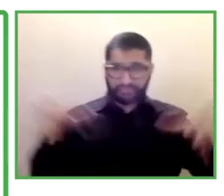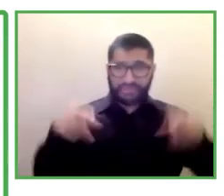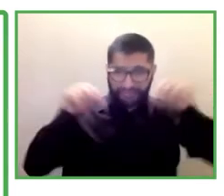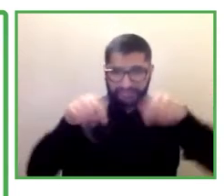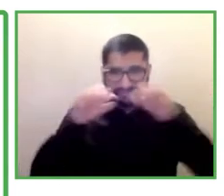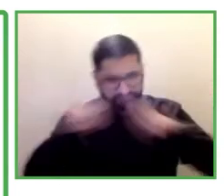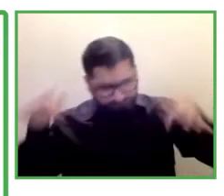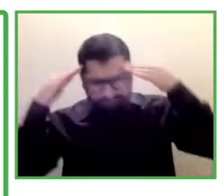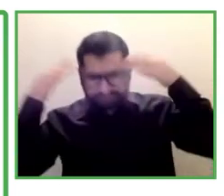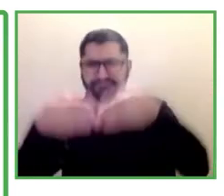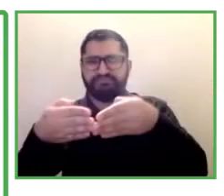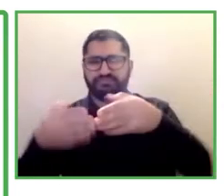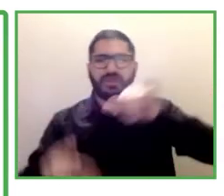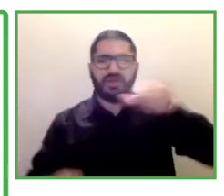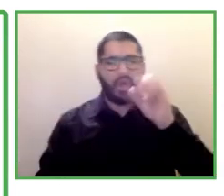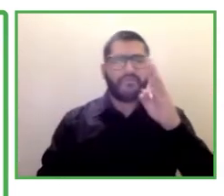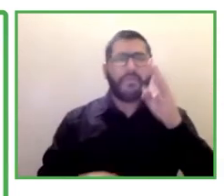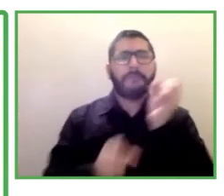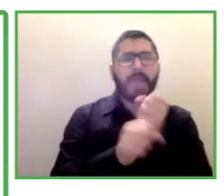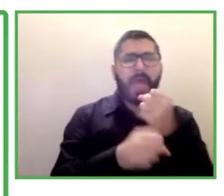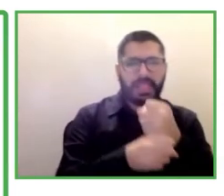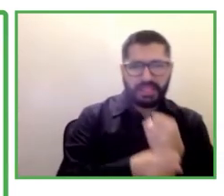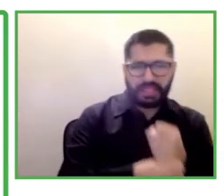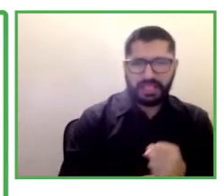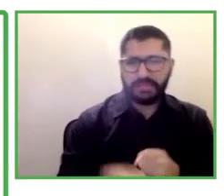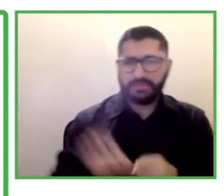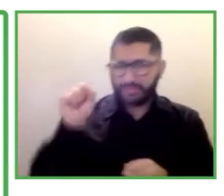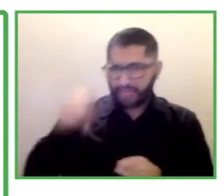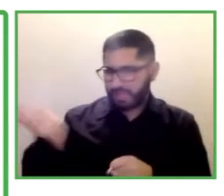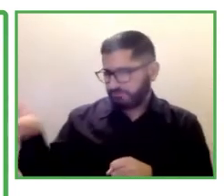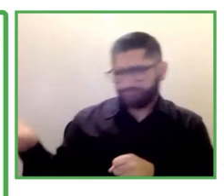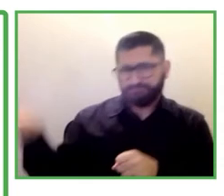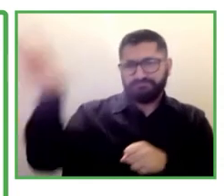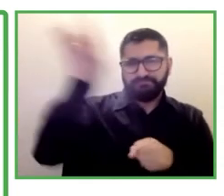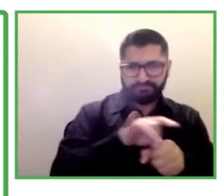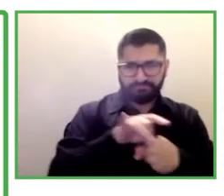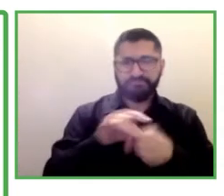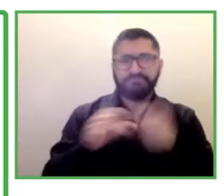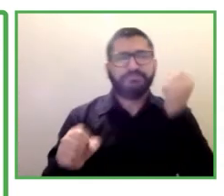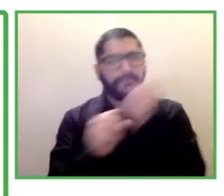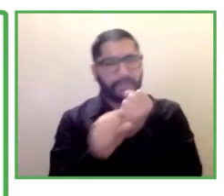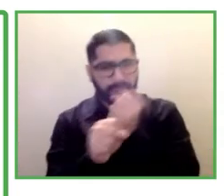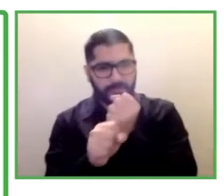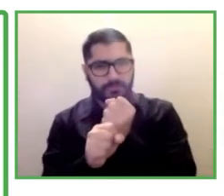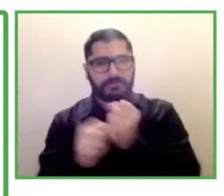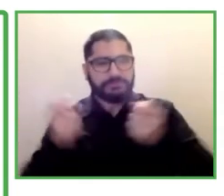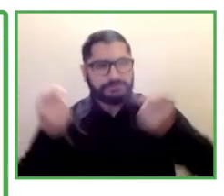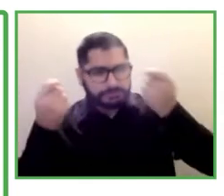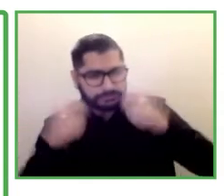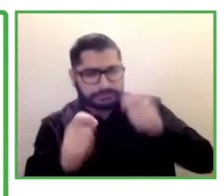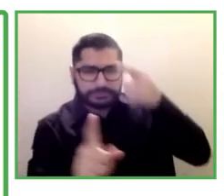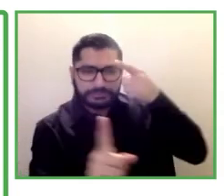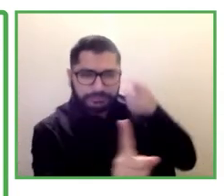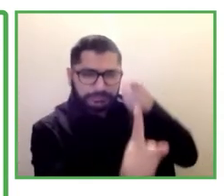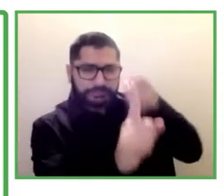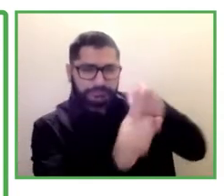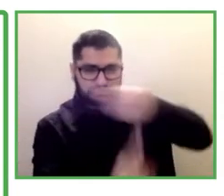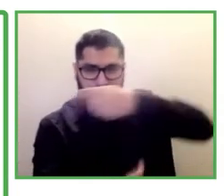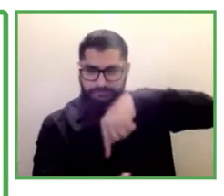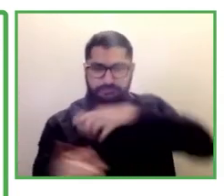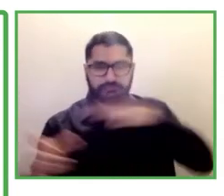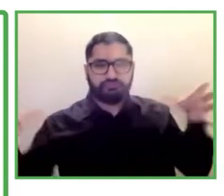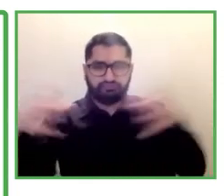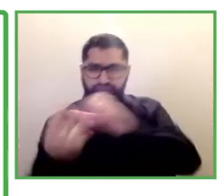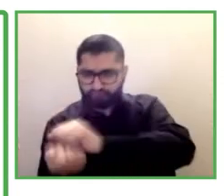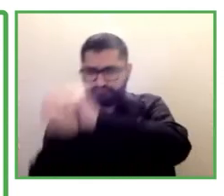tratando de poner nuestros currículums en la plataforma virtual. Entonces, nosotros tenemos nuestro toolkit, nuestra caja de herramientas,